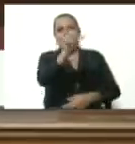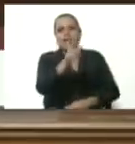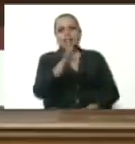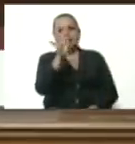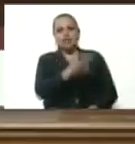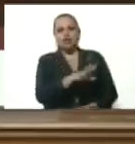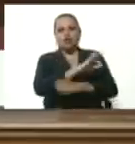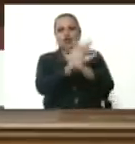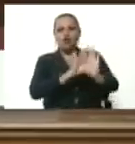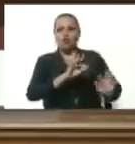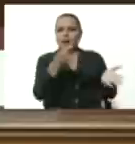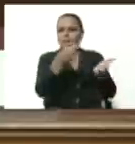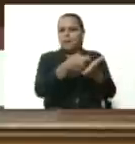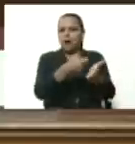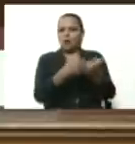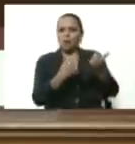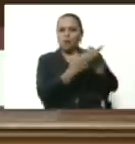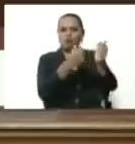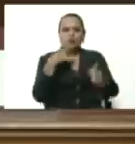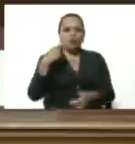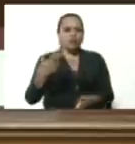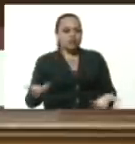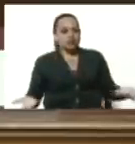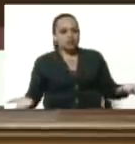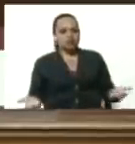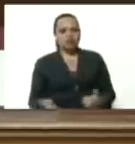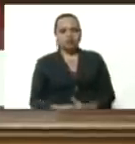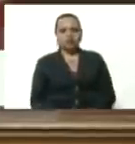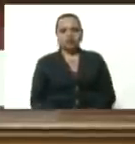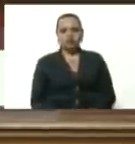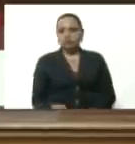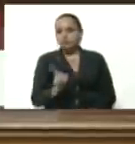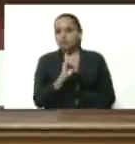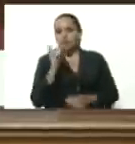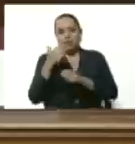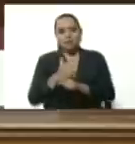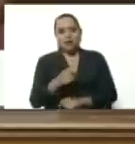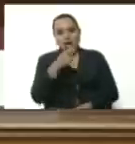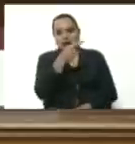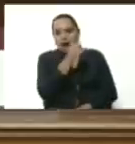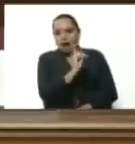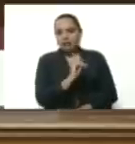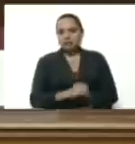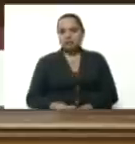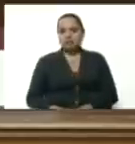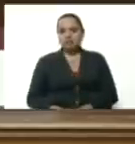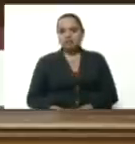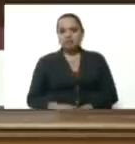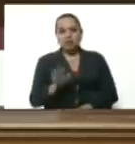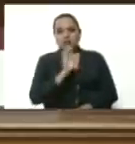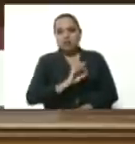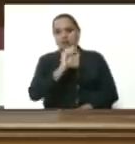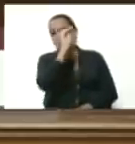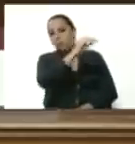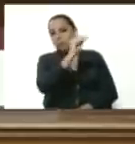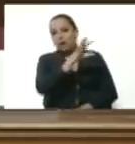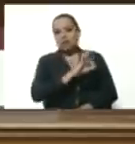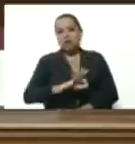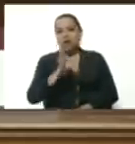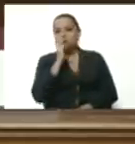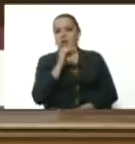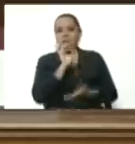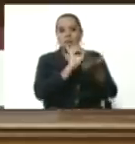pago por el apoyo político. No esperemos, y ahí está ella, nadie le ha llamado la atención, no ha sido